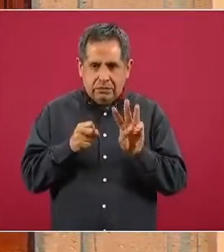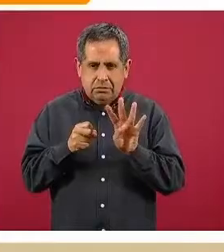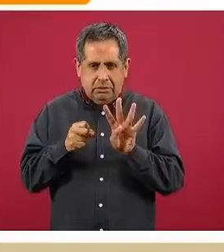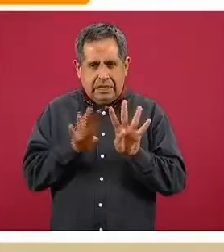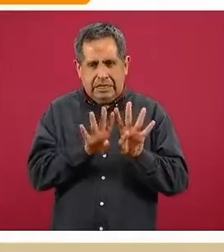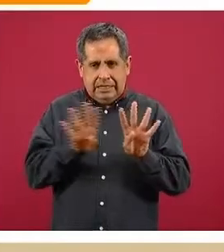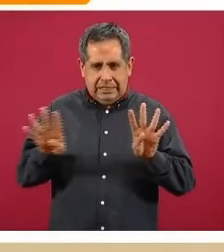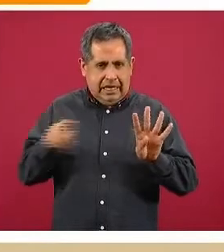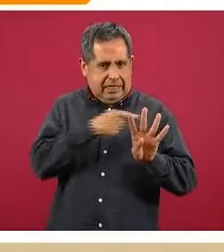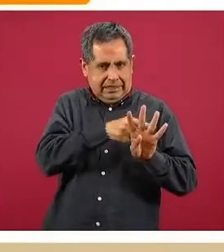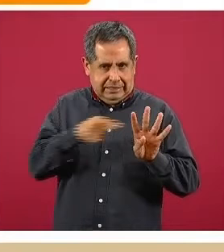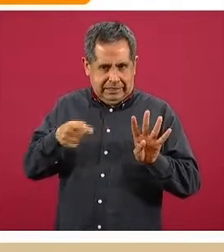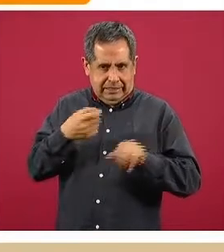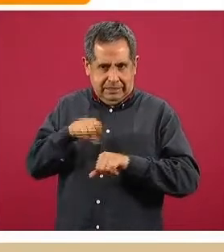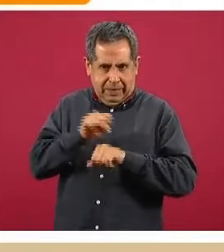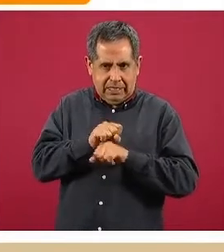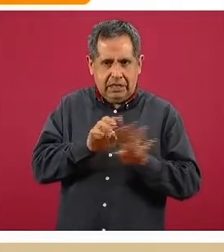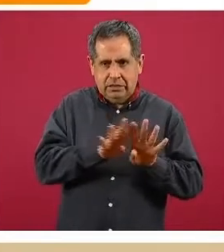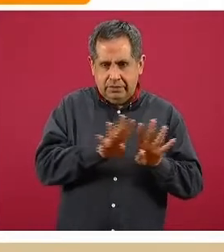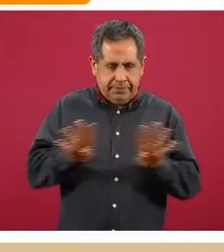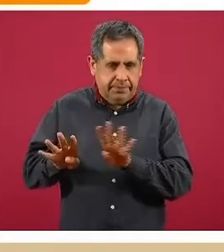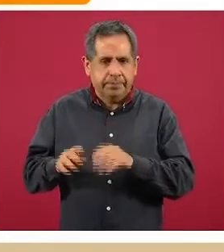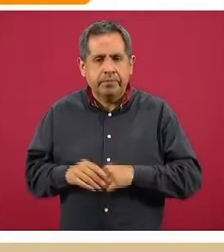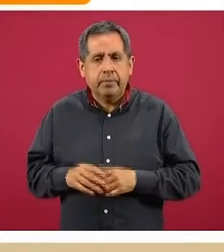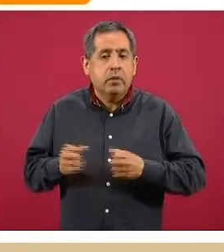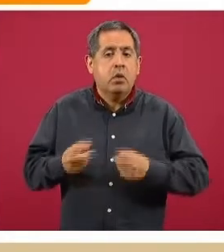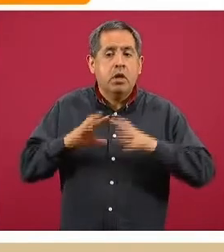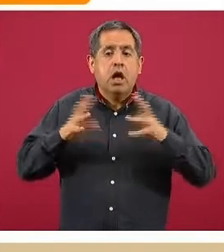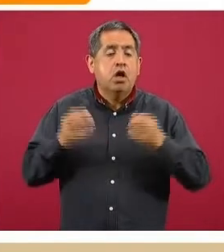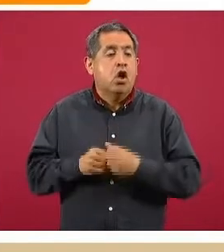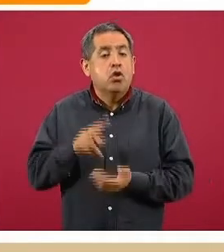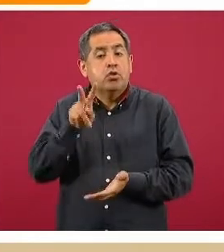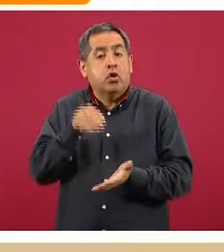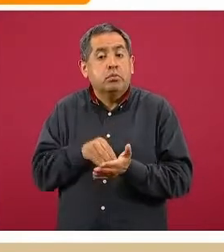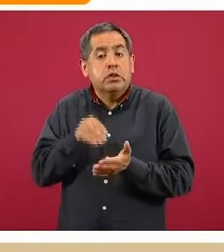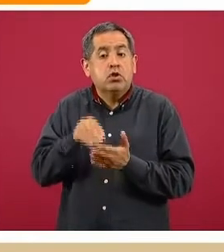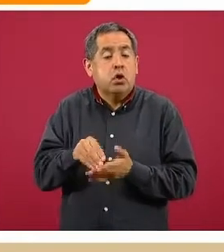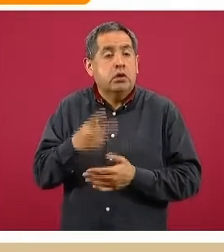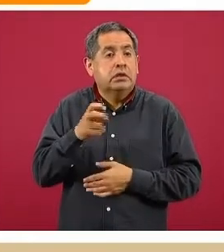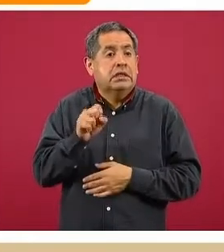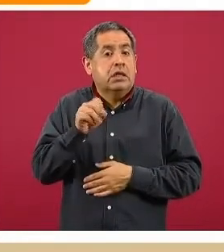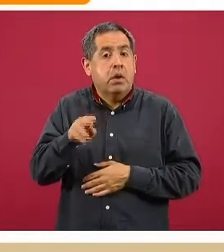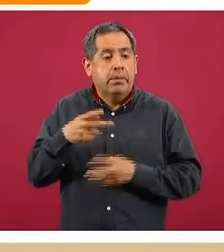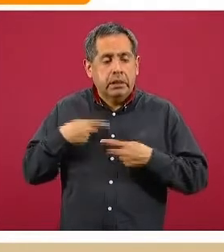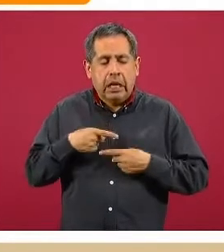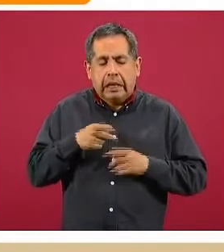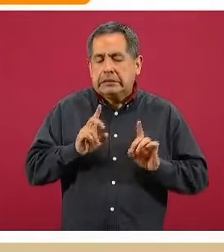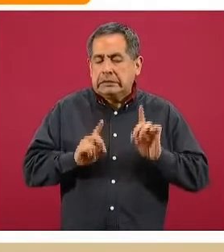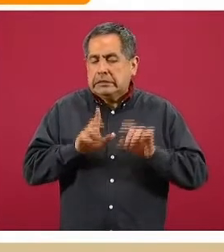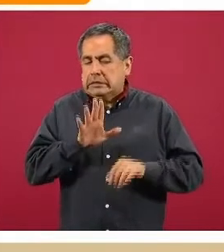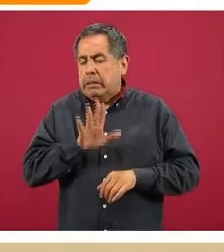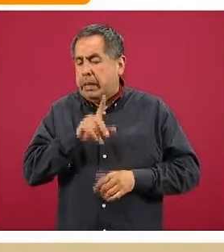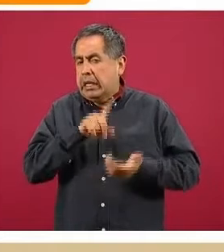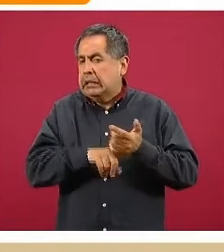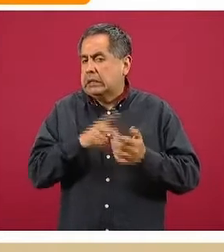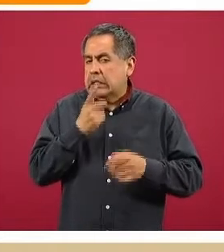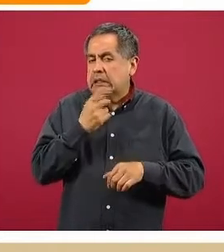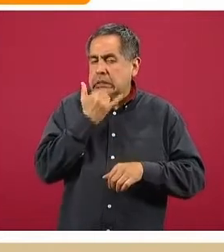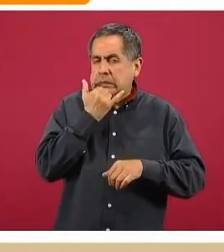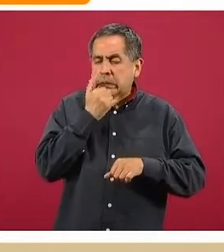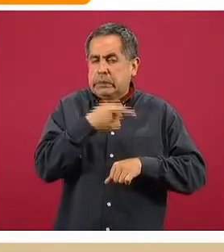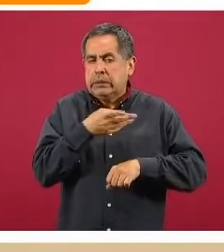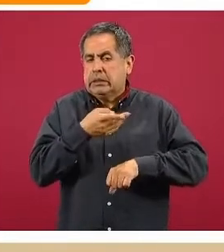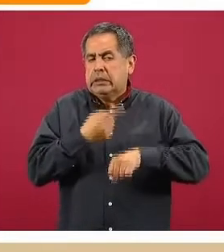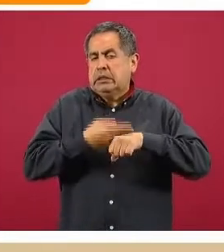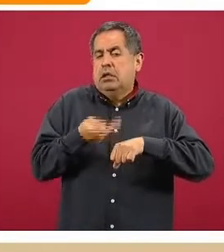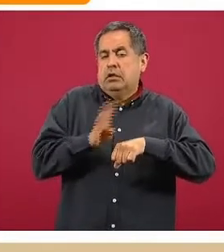2.269.000 personas que hasta el momento ingresaron a protocolo de estudio por ser casos sospechosos. En el caso de las barras